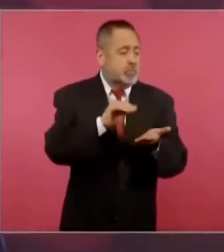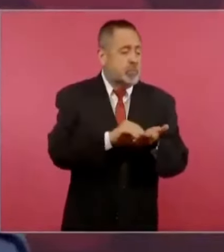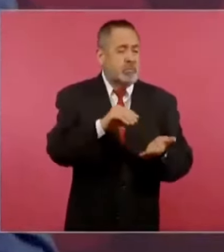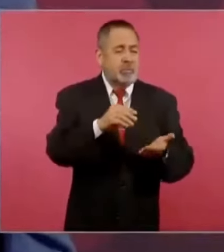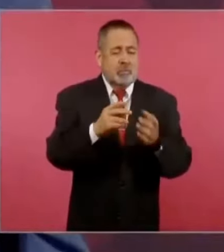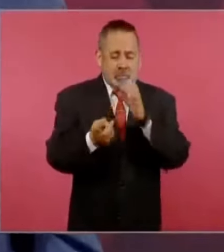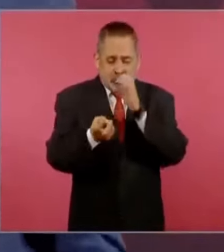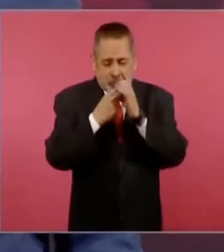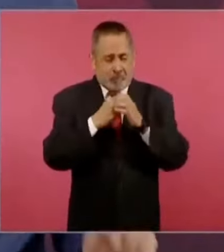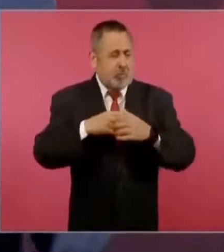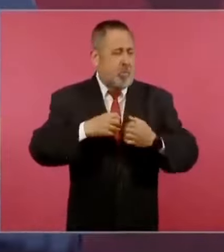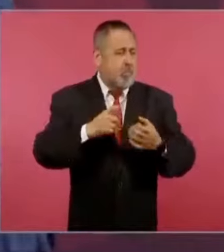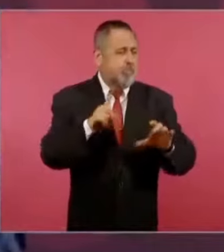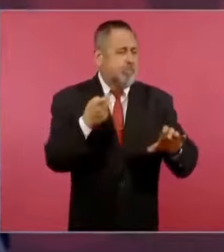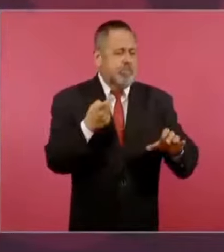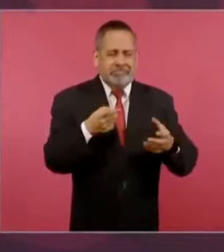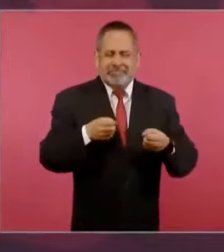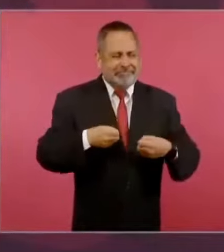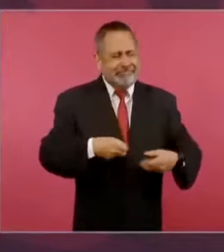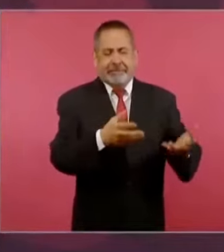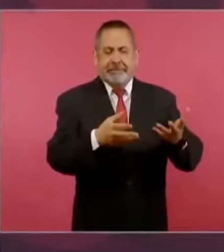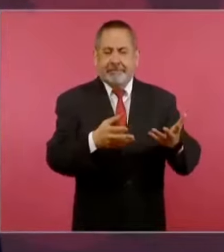cochinos, marranos.